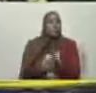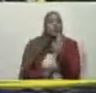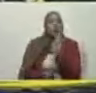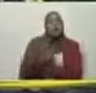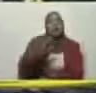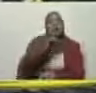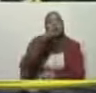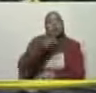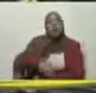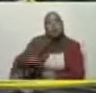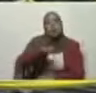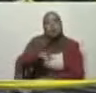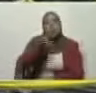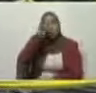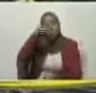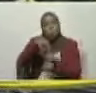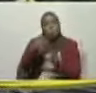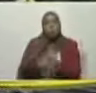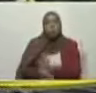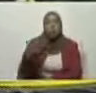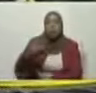elevado, de grandes alturas.